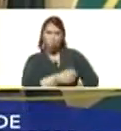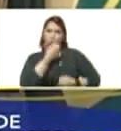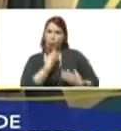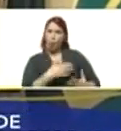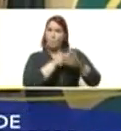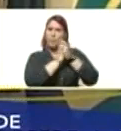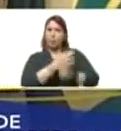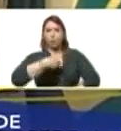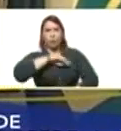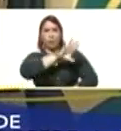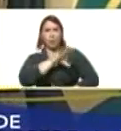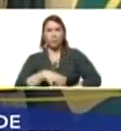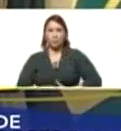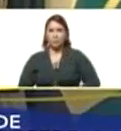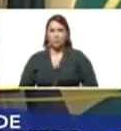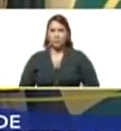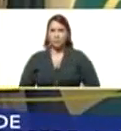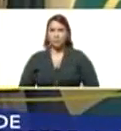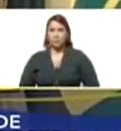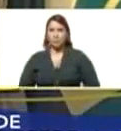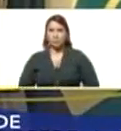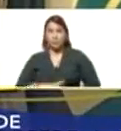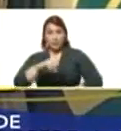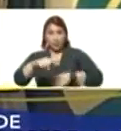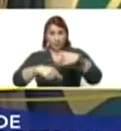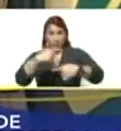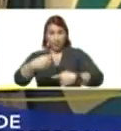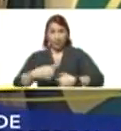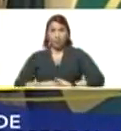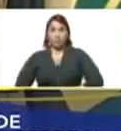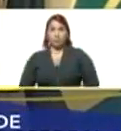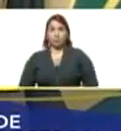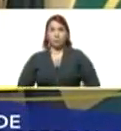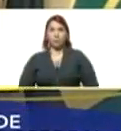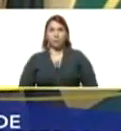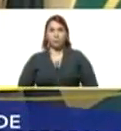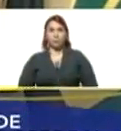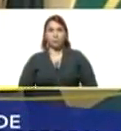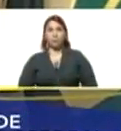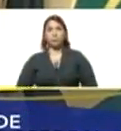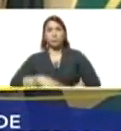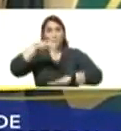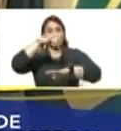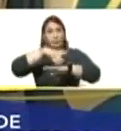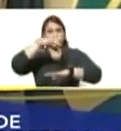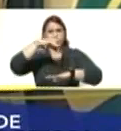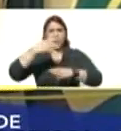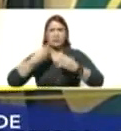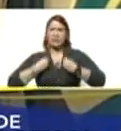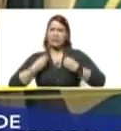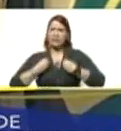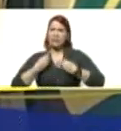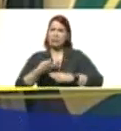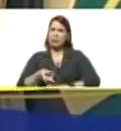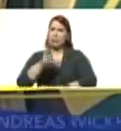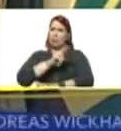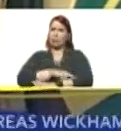nuestro país. Luego nos tocó vivir el agravamiento de su enfermedad